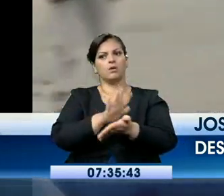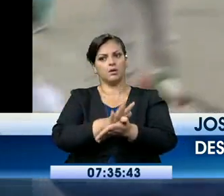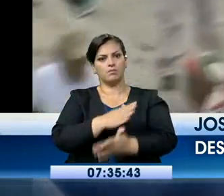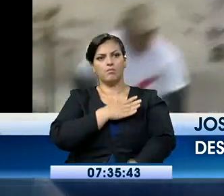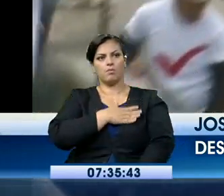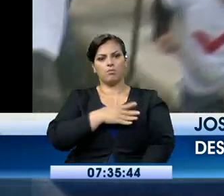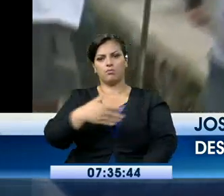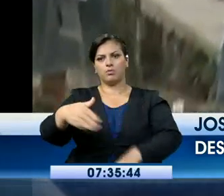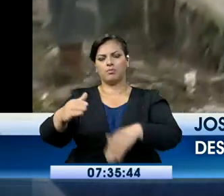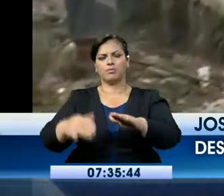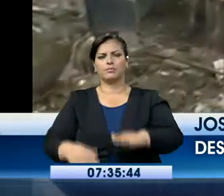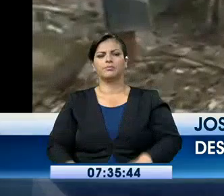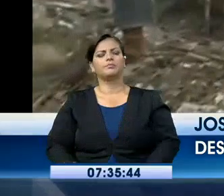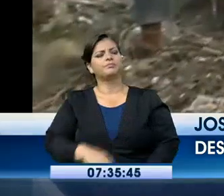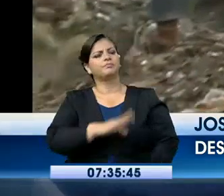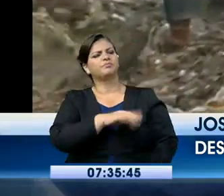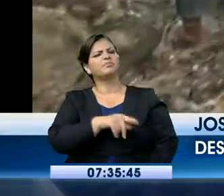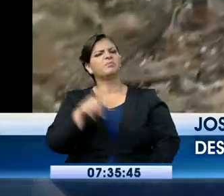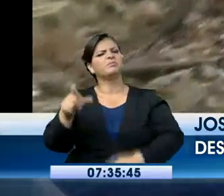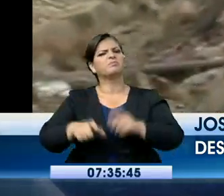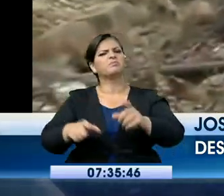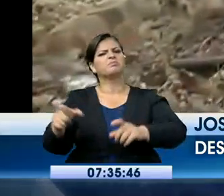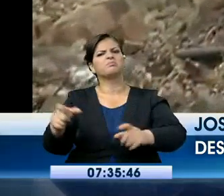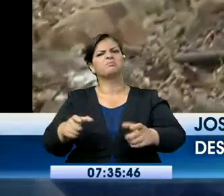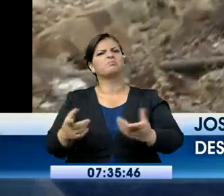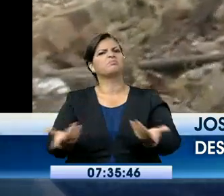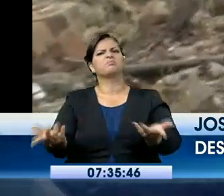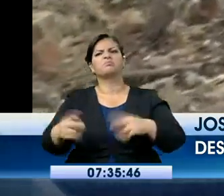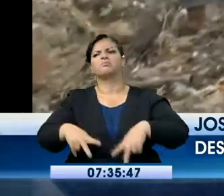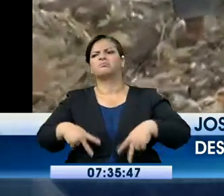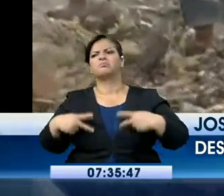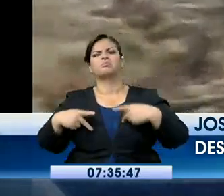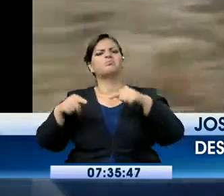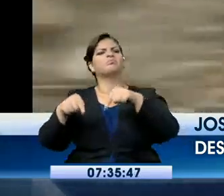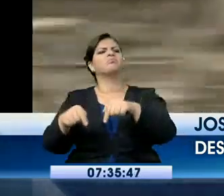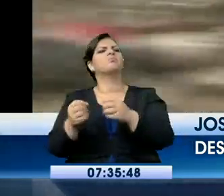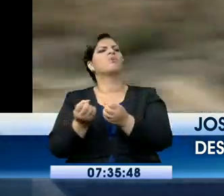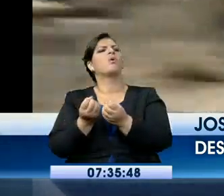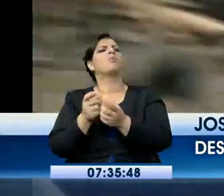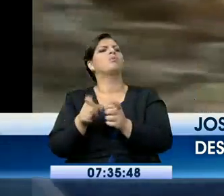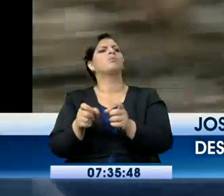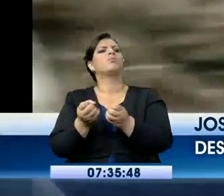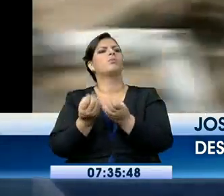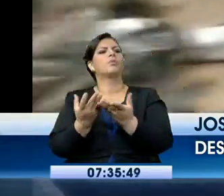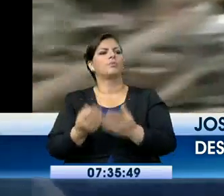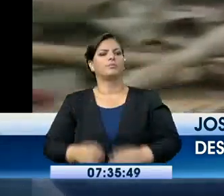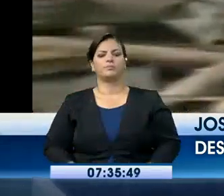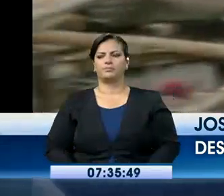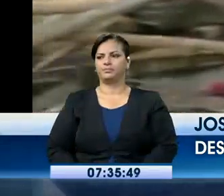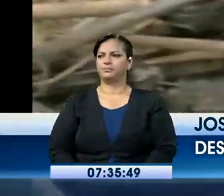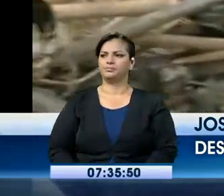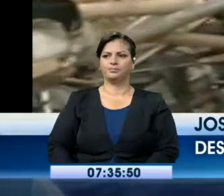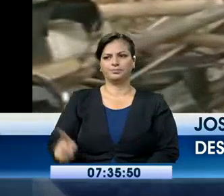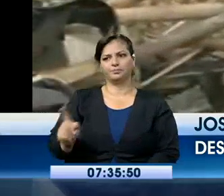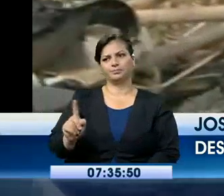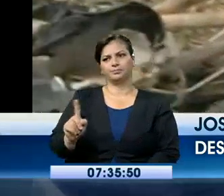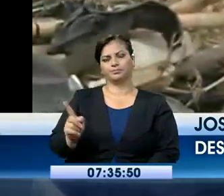ya habitando en este espacio? En ese caso, el escenario ha sido un asentamiento. No se ha encontrado